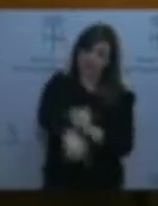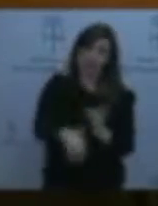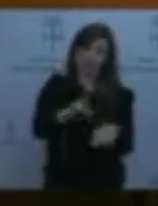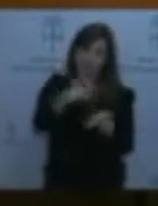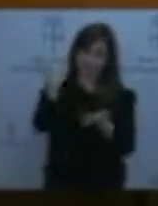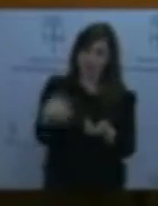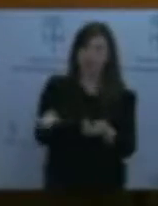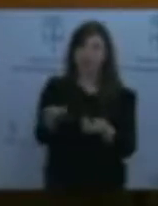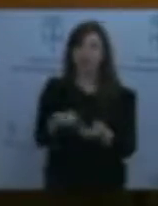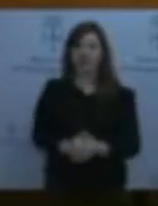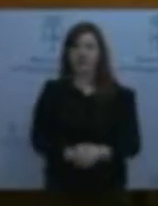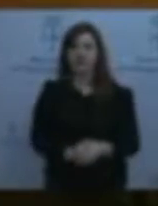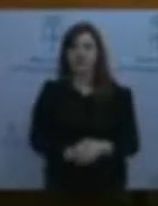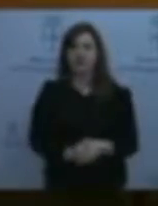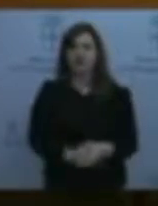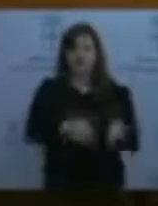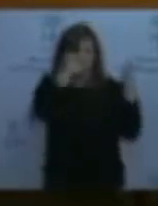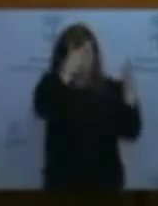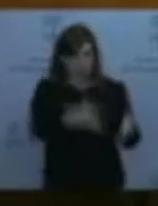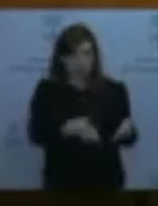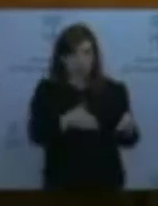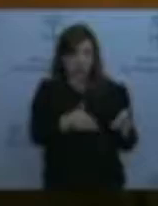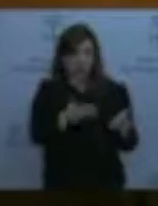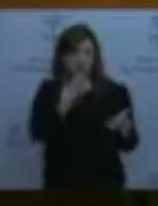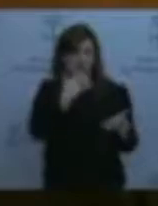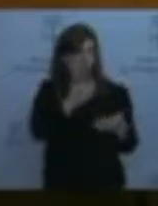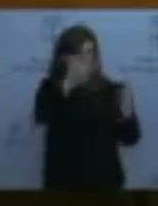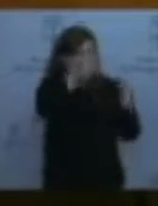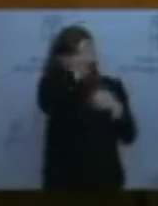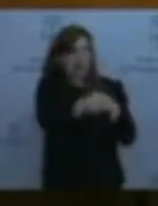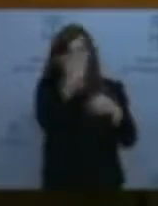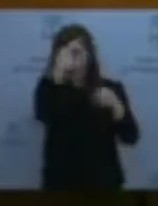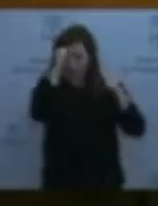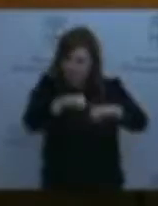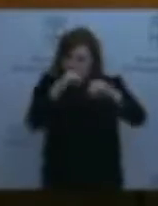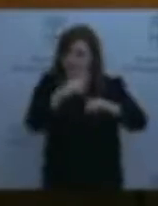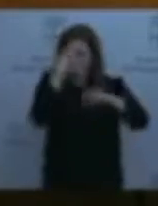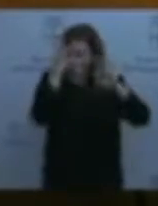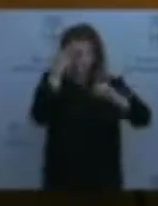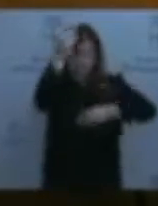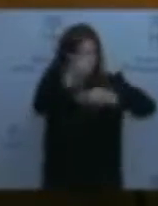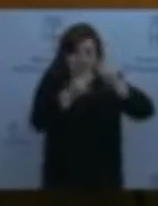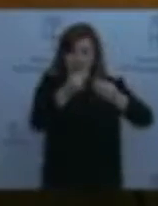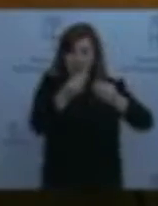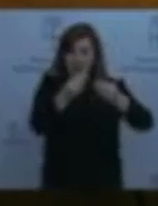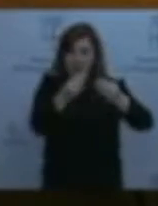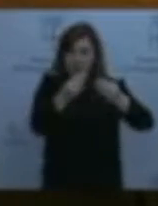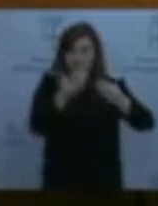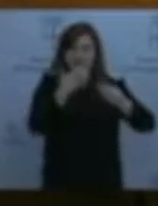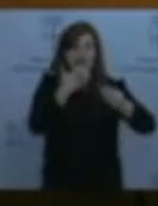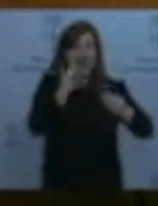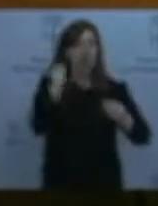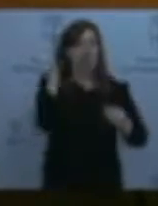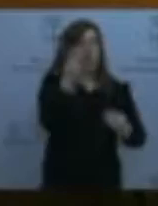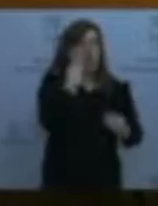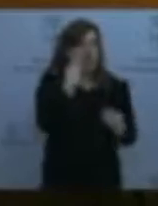de cuestiones. Usted, si fuera una persona madura y razonable, al ser descubierta debería rectificar, al ser